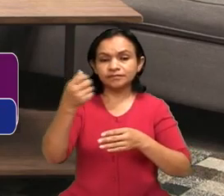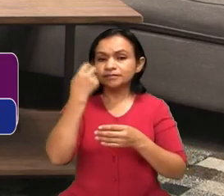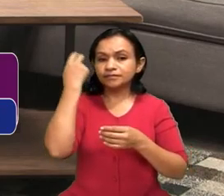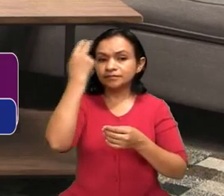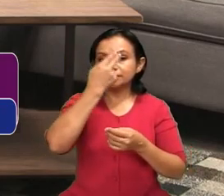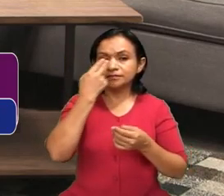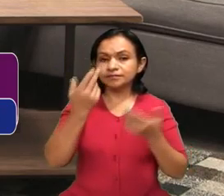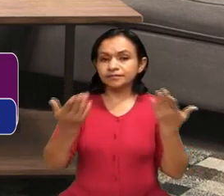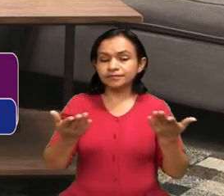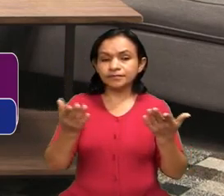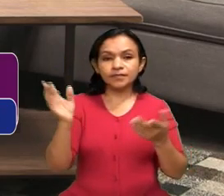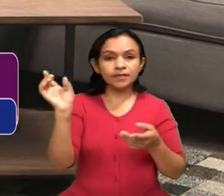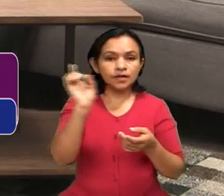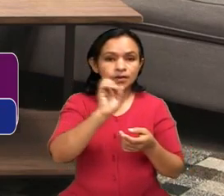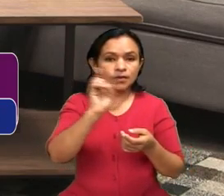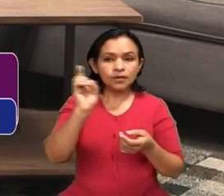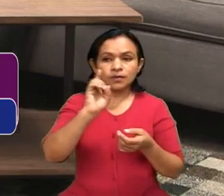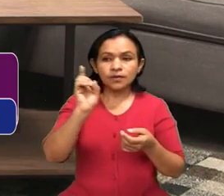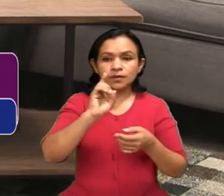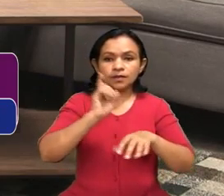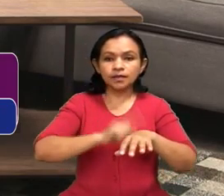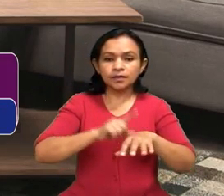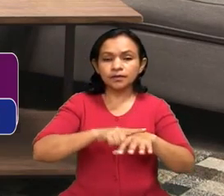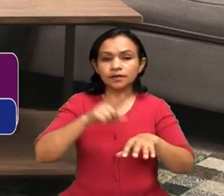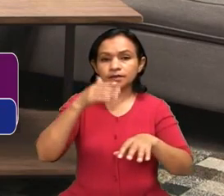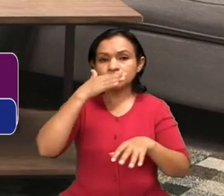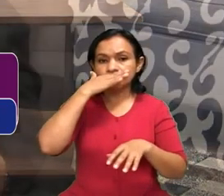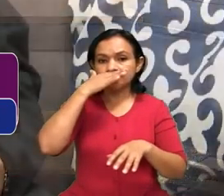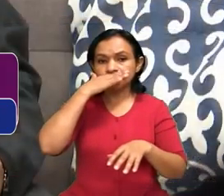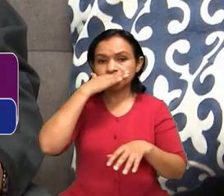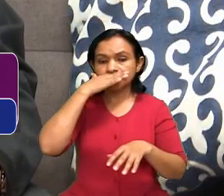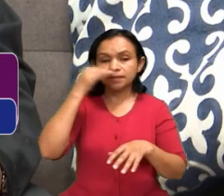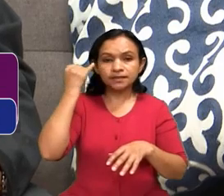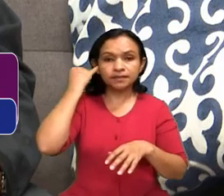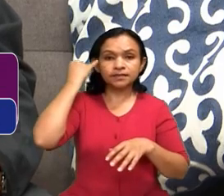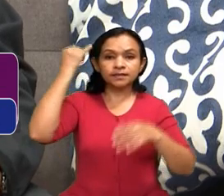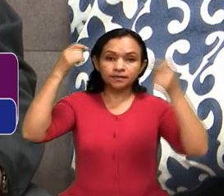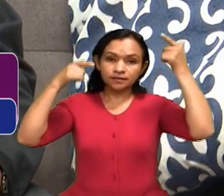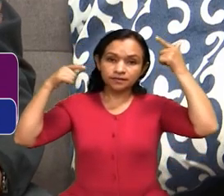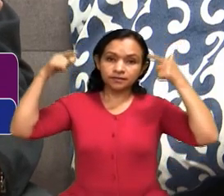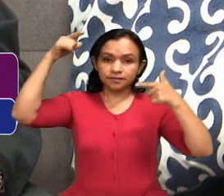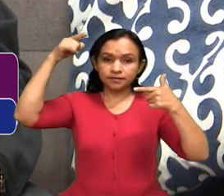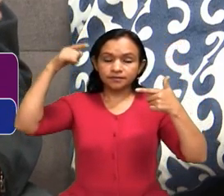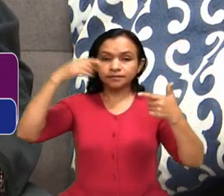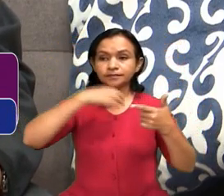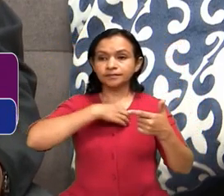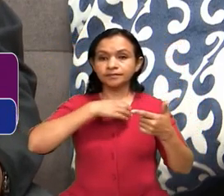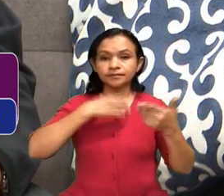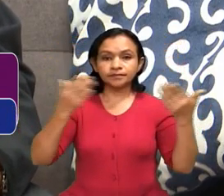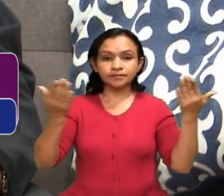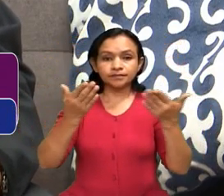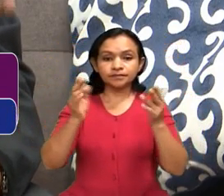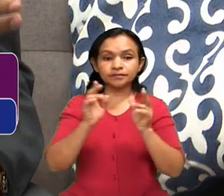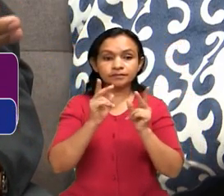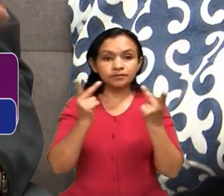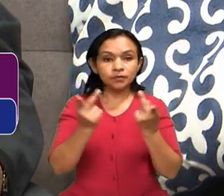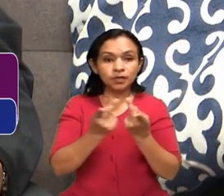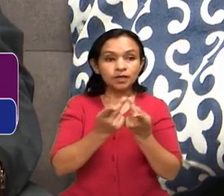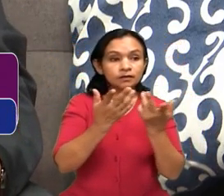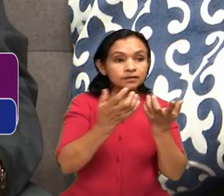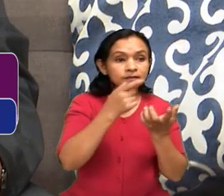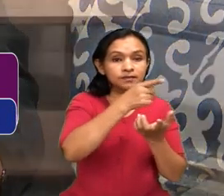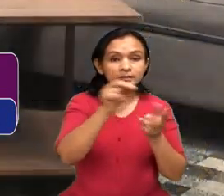de esto, ¿en qué momento se da el Frente Sandinista con esos ideales de Sandino como una opción para el pueblo nicaragüense y el